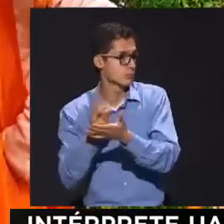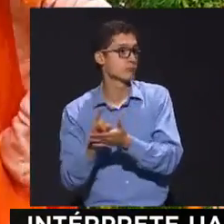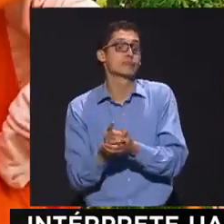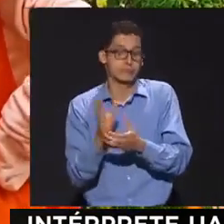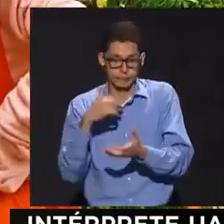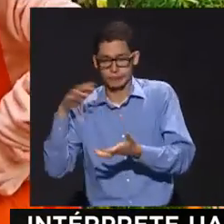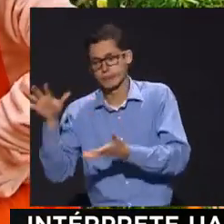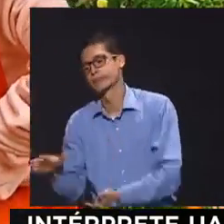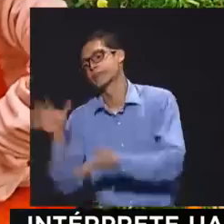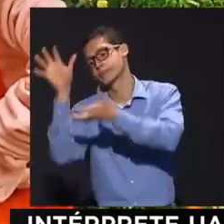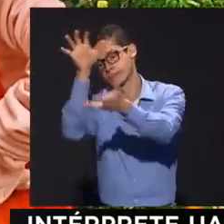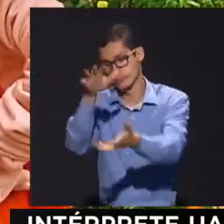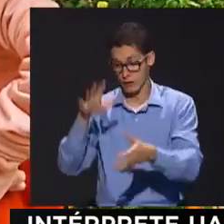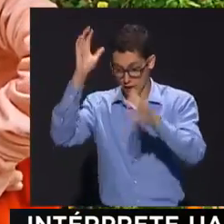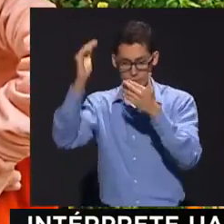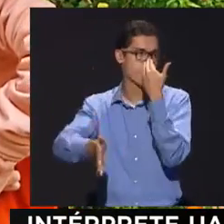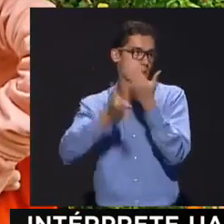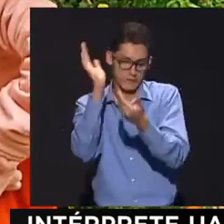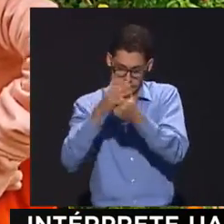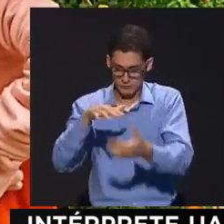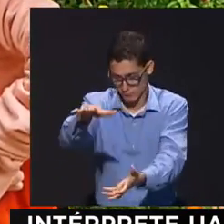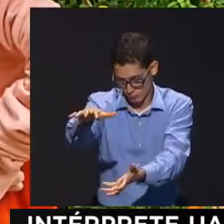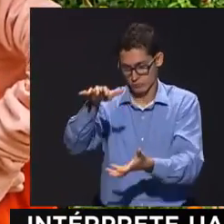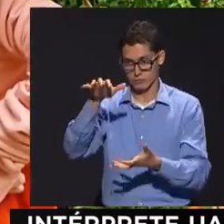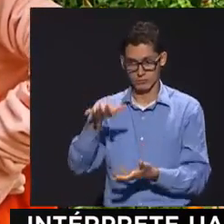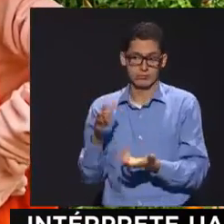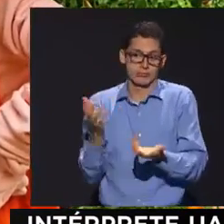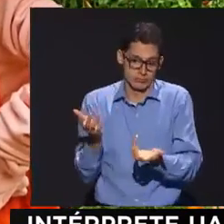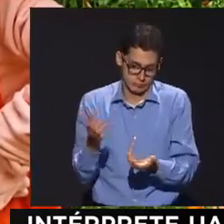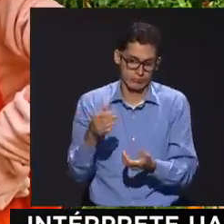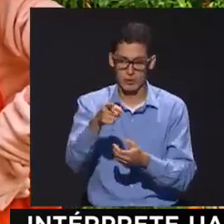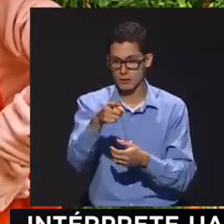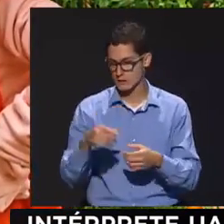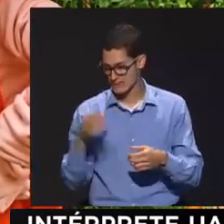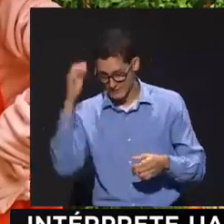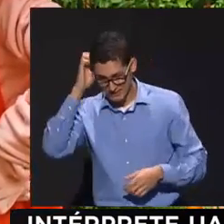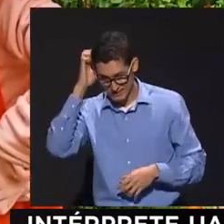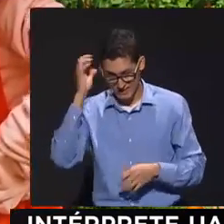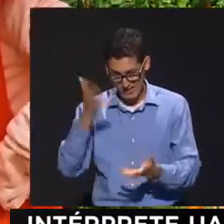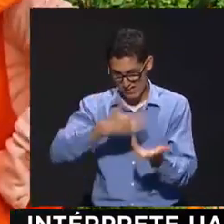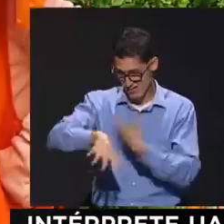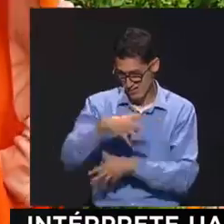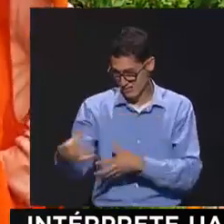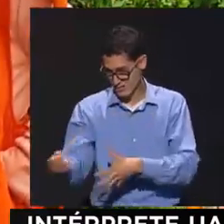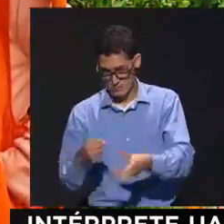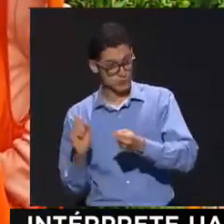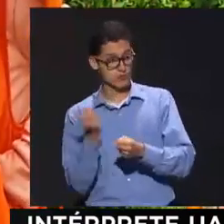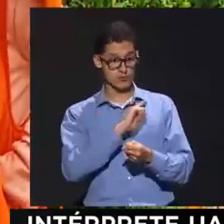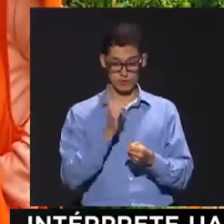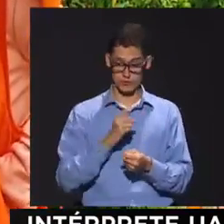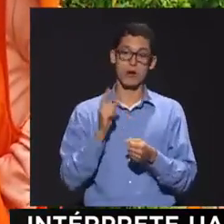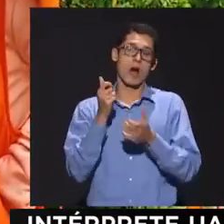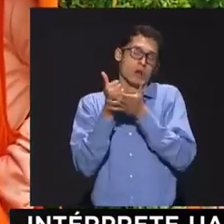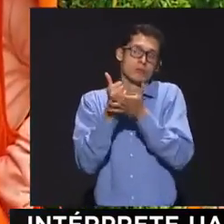recicladores primero que todo al ayudarle lo que es el reciclador para que es una economía y segundo